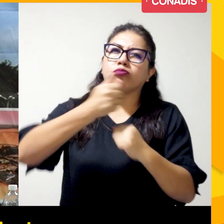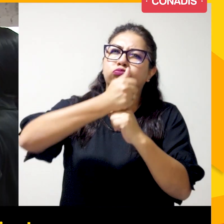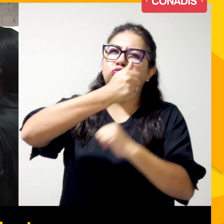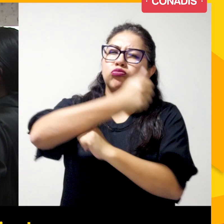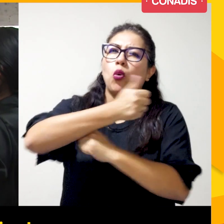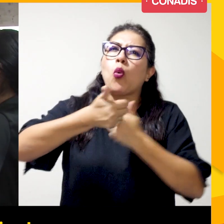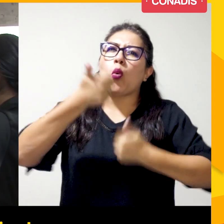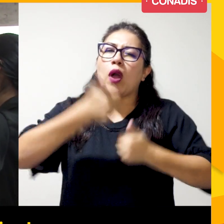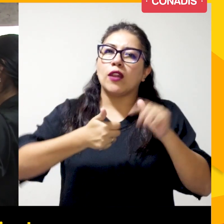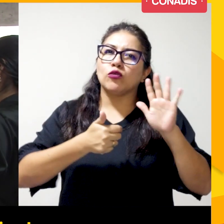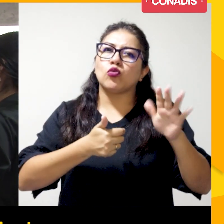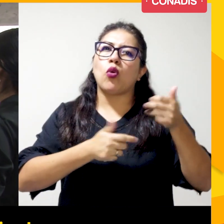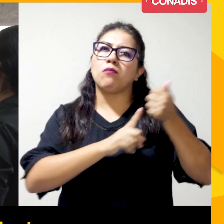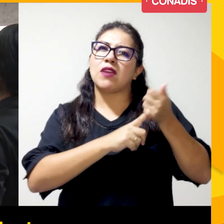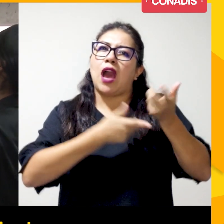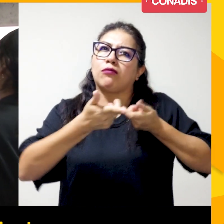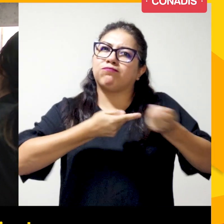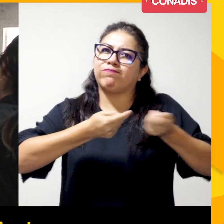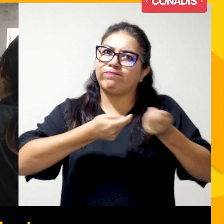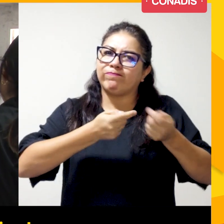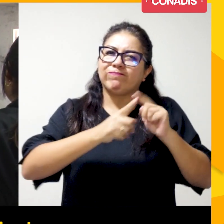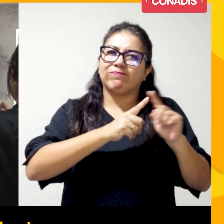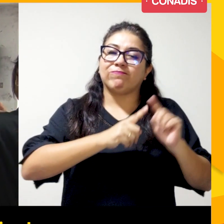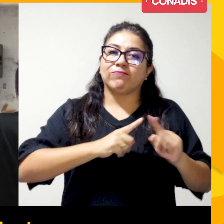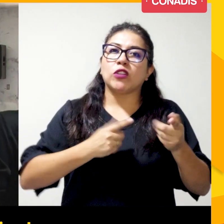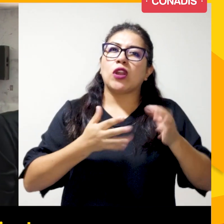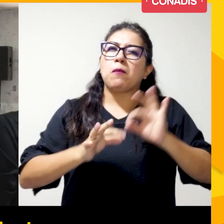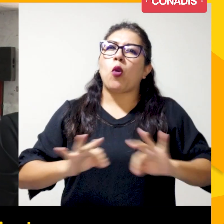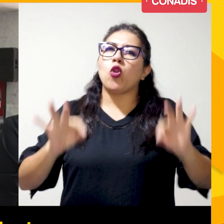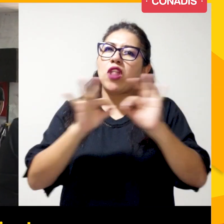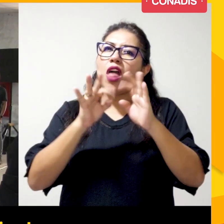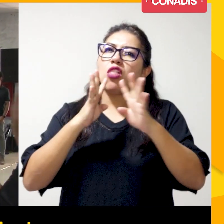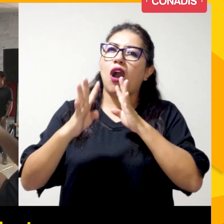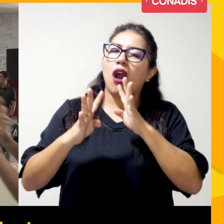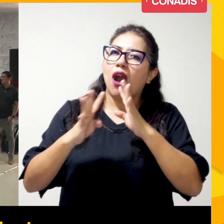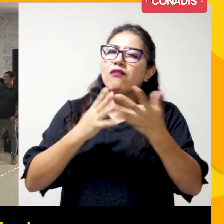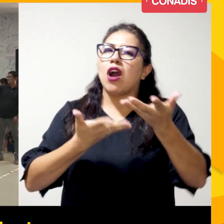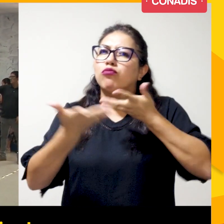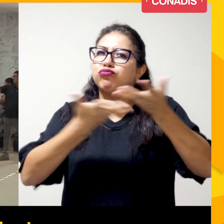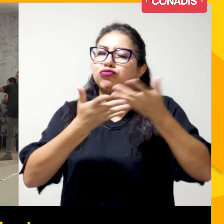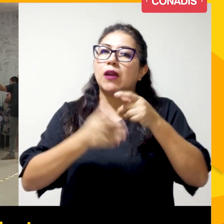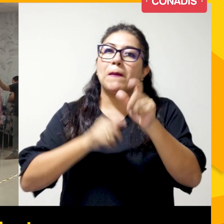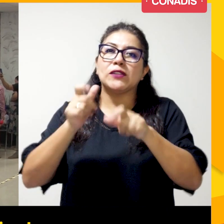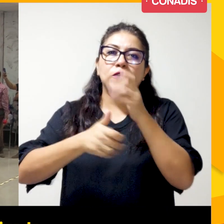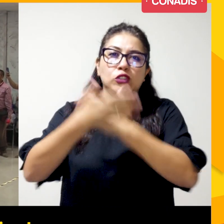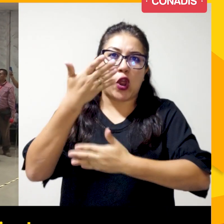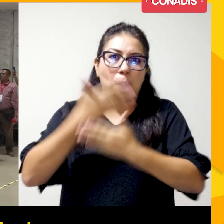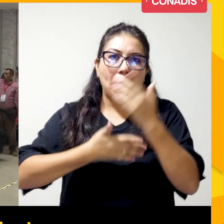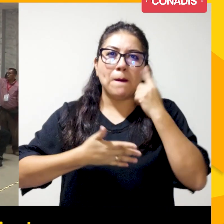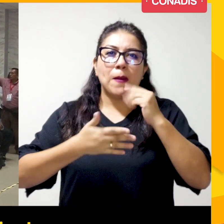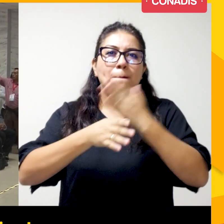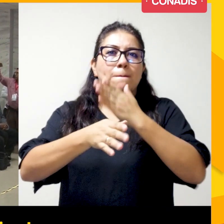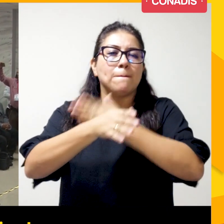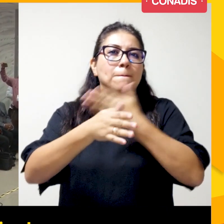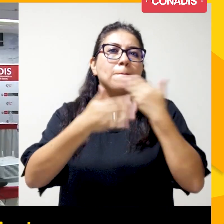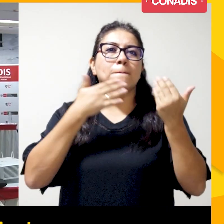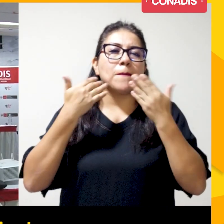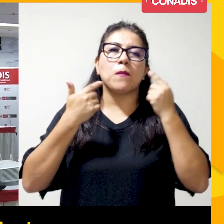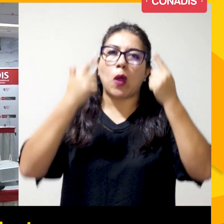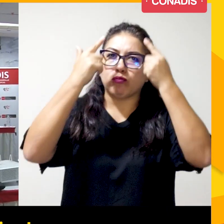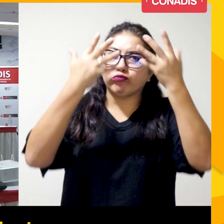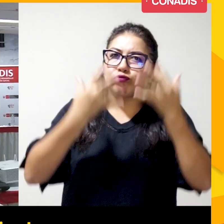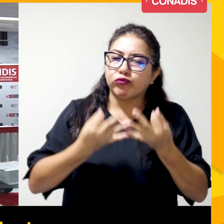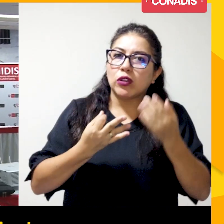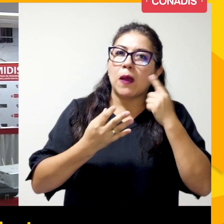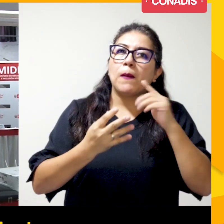rigen la actual gestión y la importancia de mantener un diálogo fluido con la población con discapacidad para el fortalecimiento de la toma de decisiones